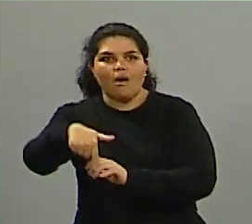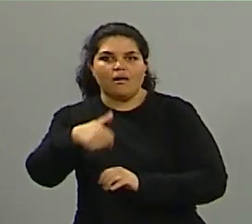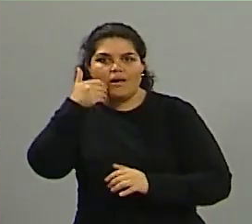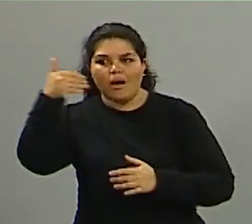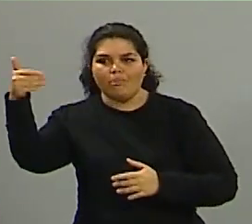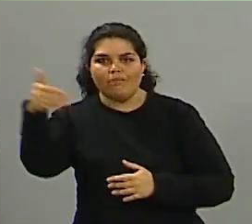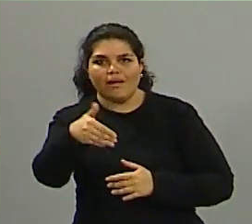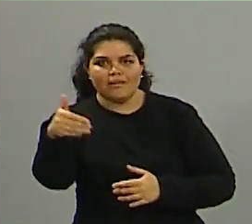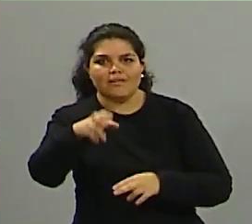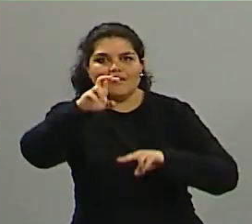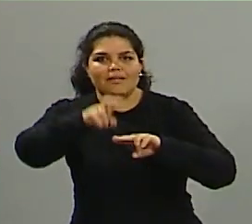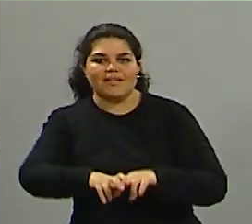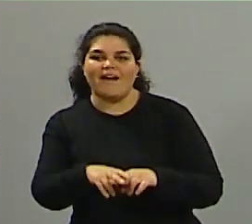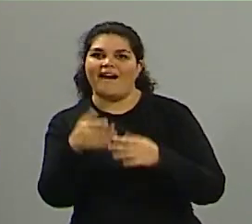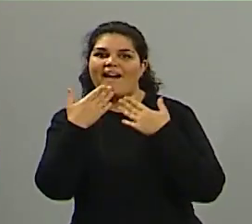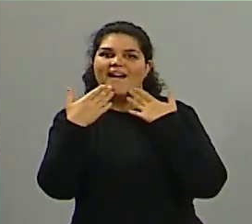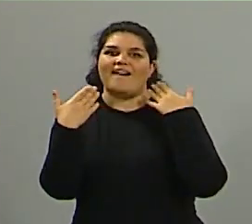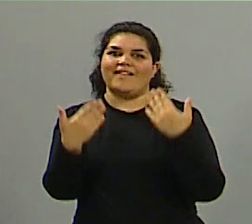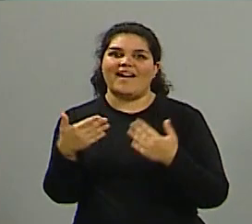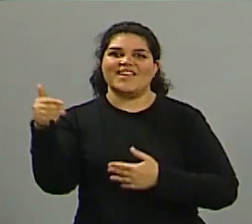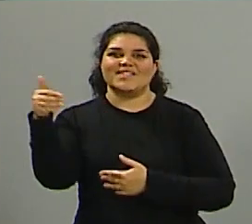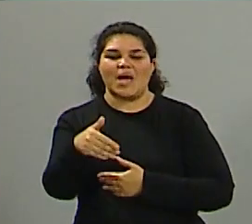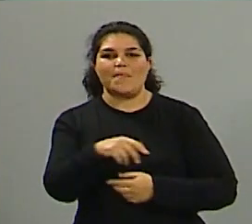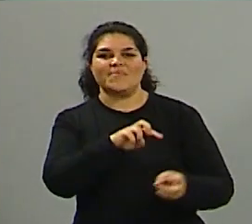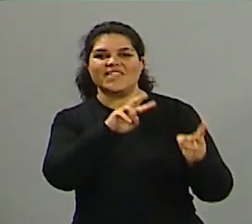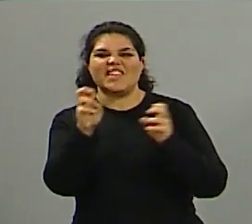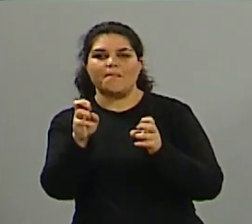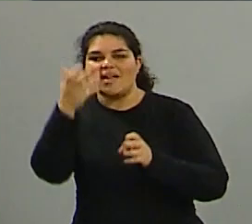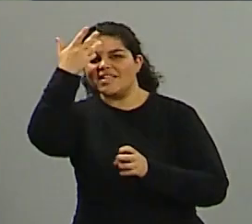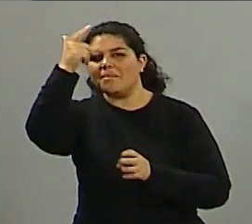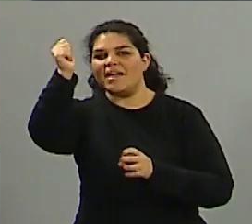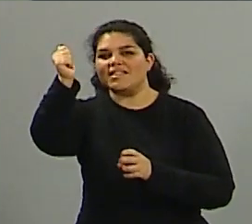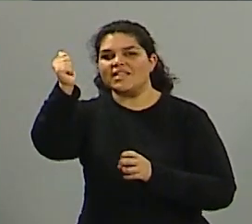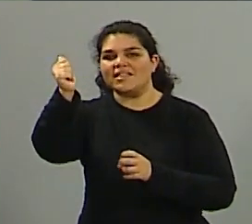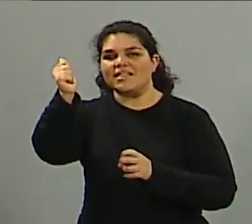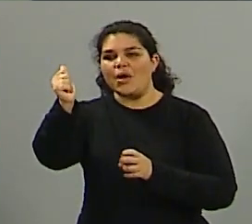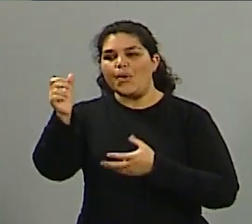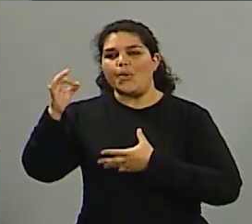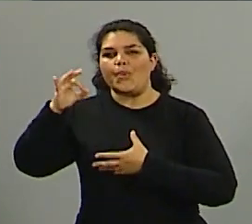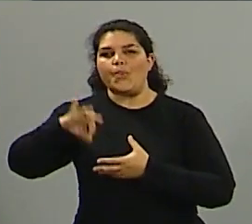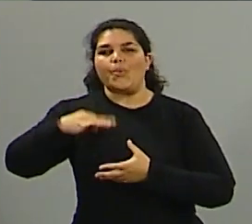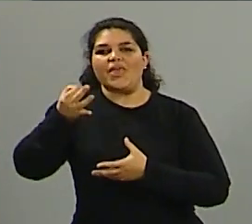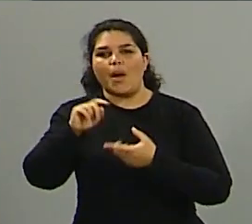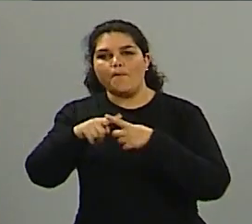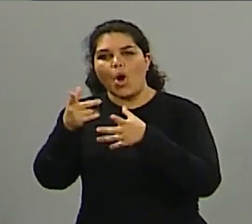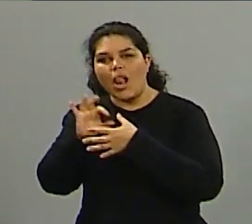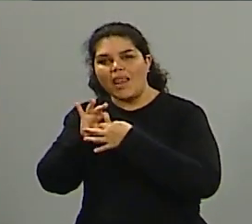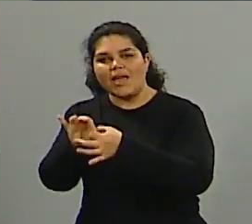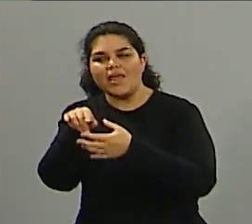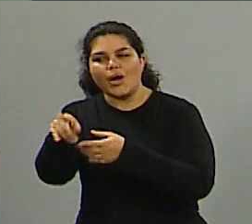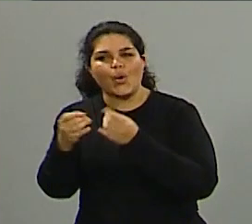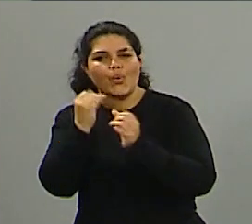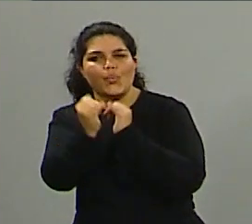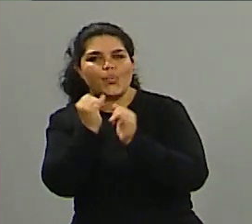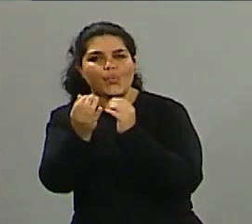por venir a contarnos un poquito de ese costado político de San Martín, ¿no? Que es un costado un tanto interesante porque